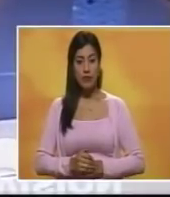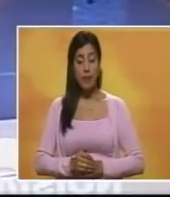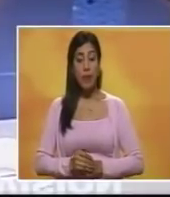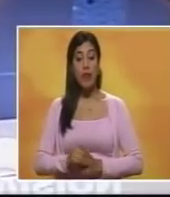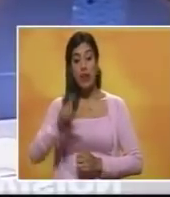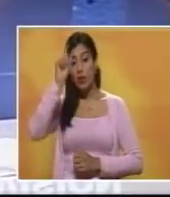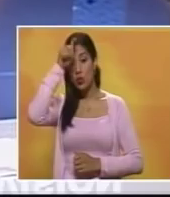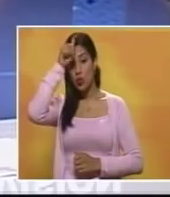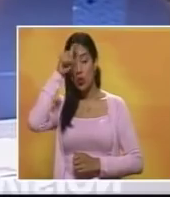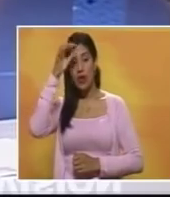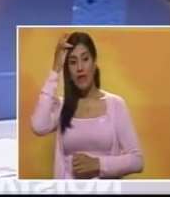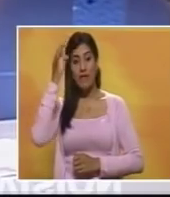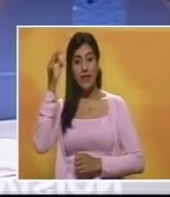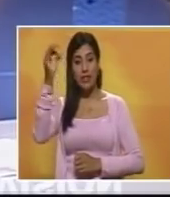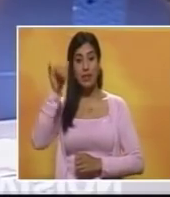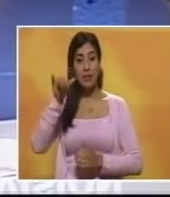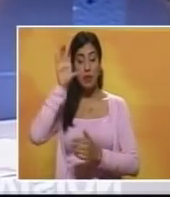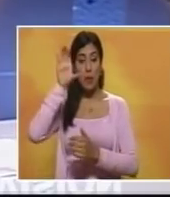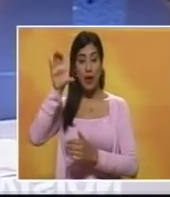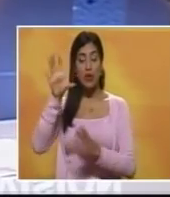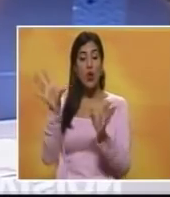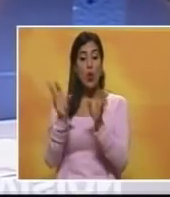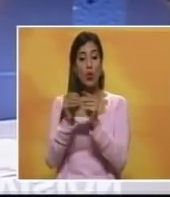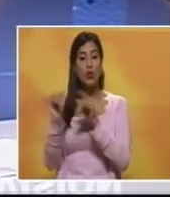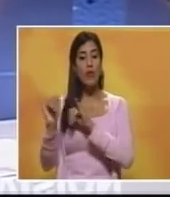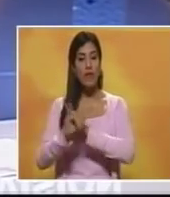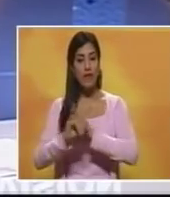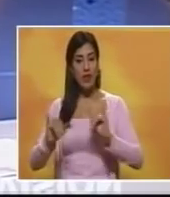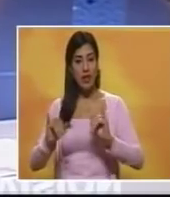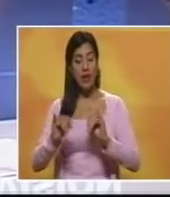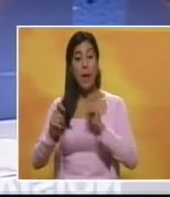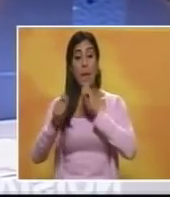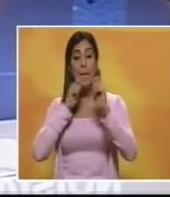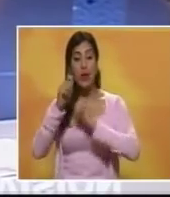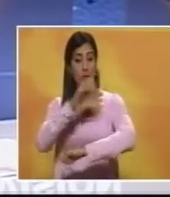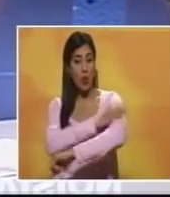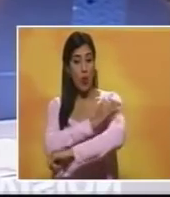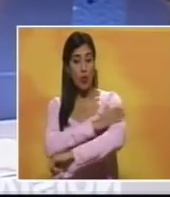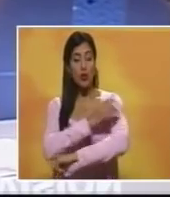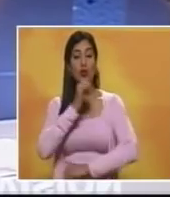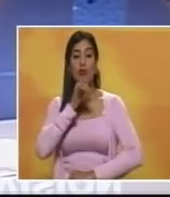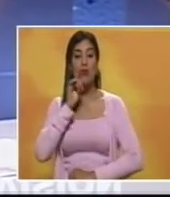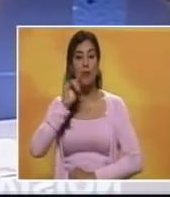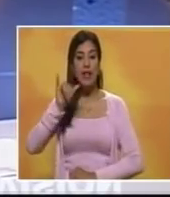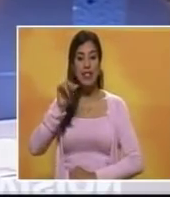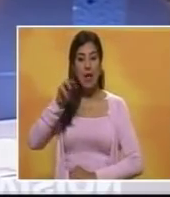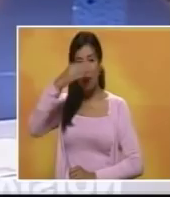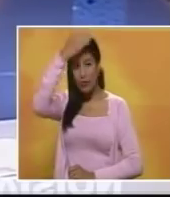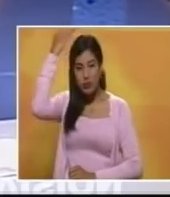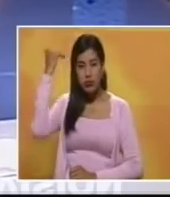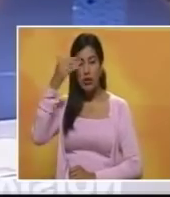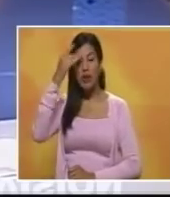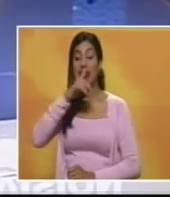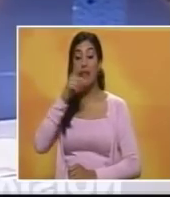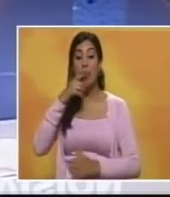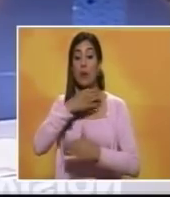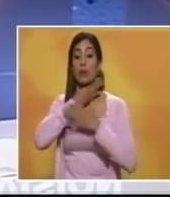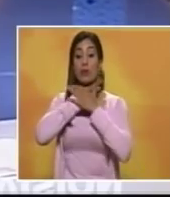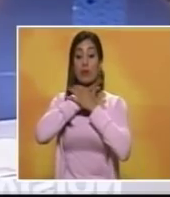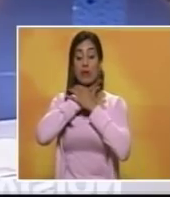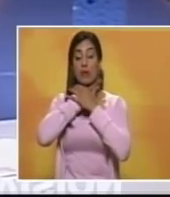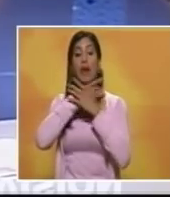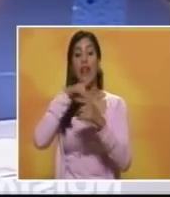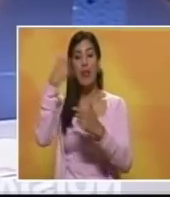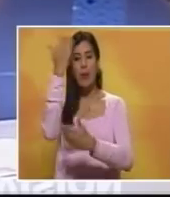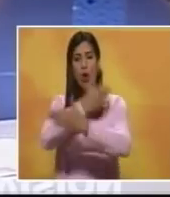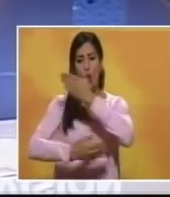Y en Turquía, la fiscalía de ese país concluyó que el periodista opositor saudí Jamal Khashoggi fue estrangulado y